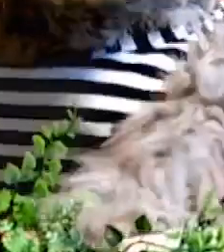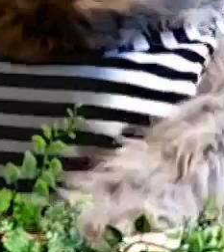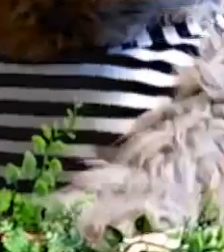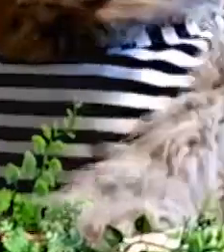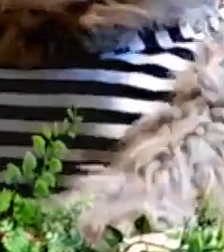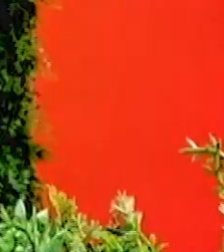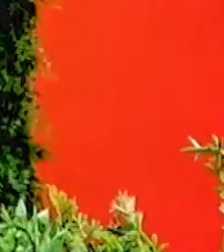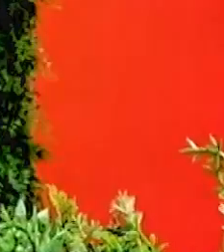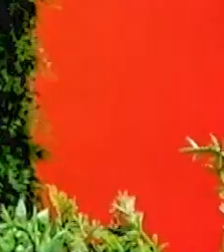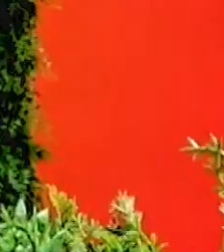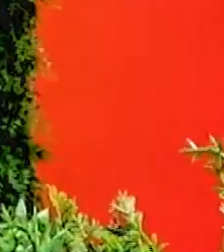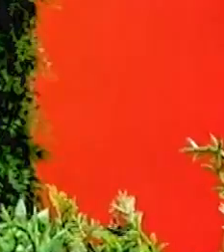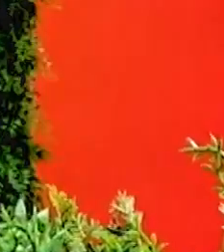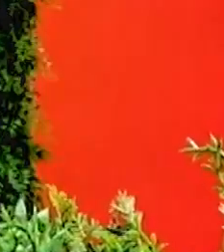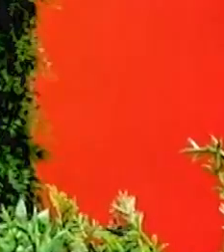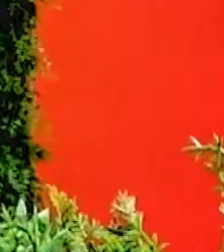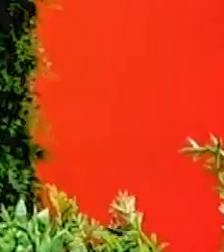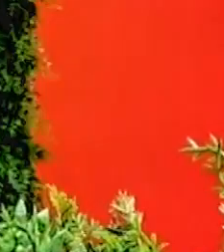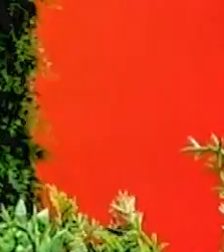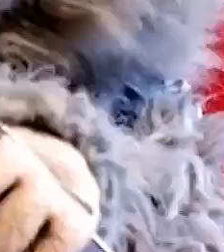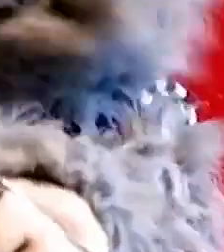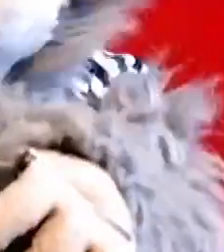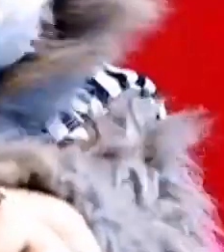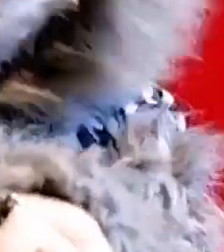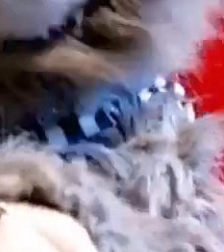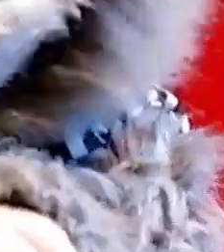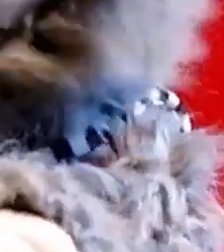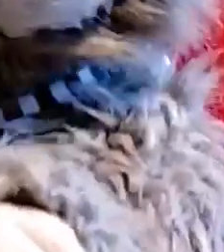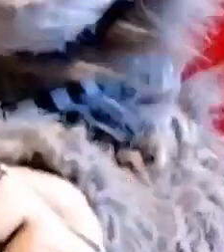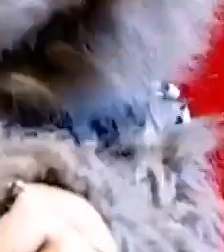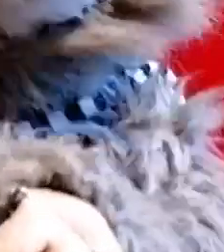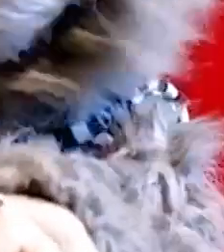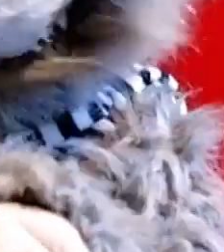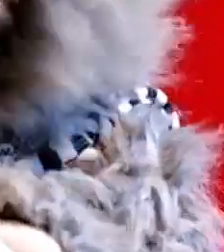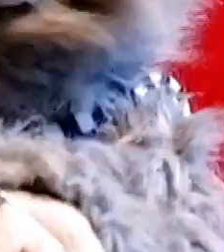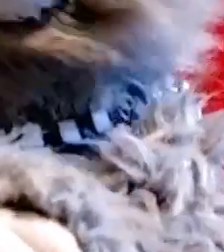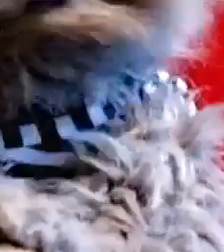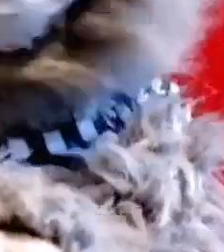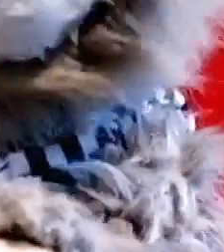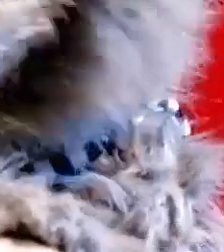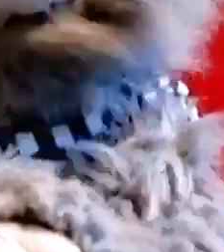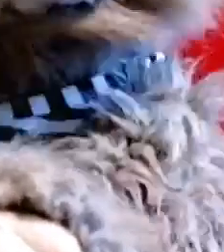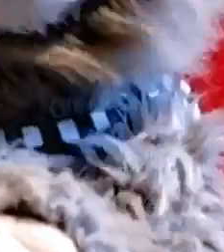muy interesante, urgente y preocupante. Hoy les explicaremos sobre el peligro de